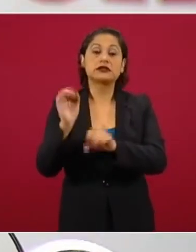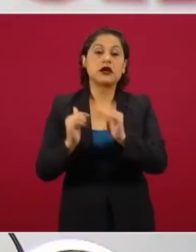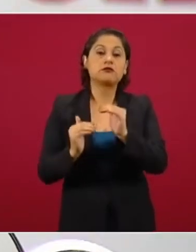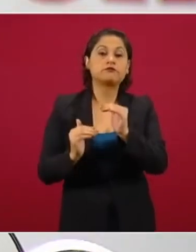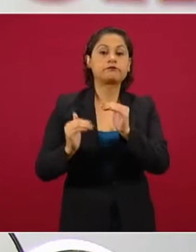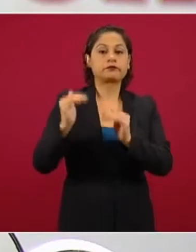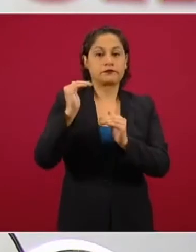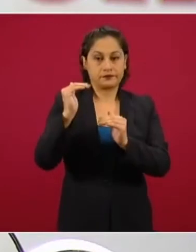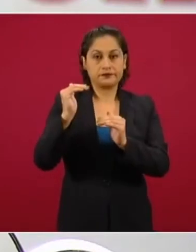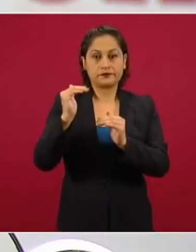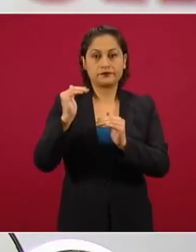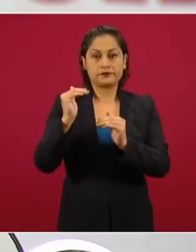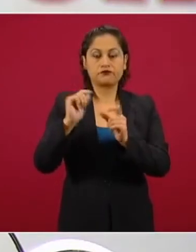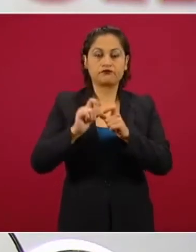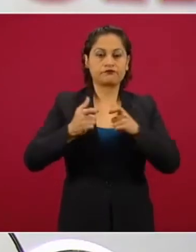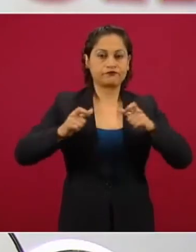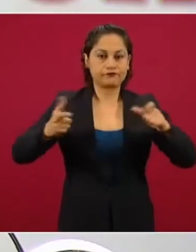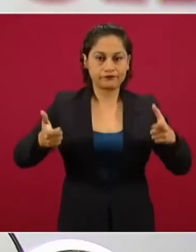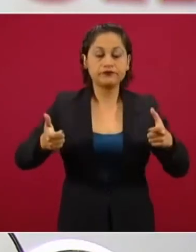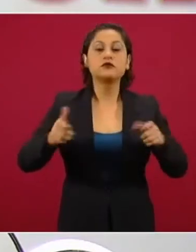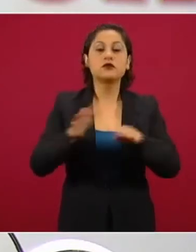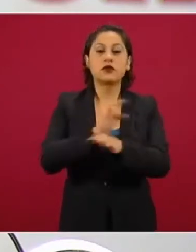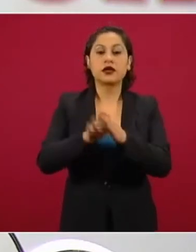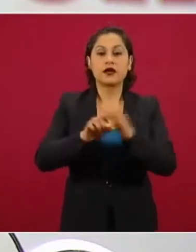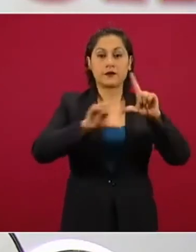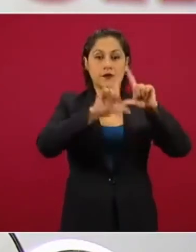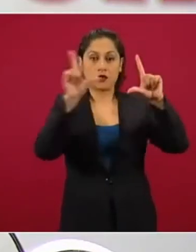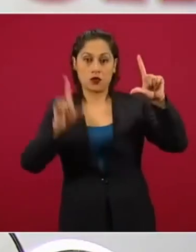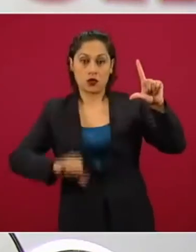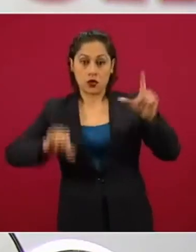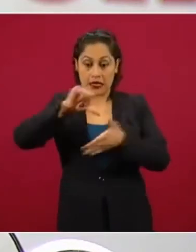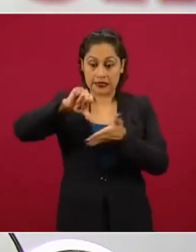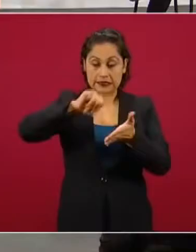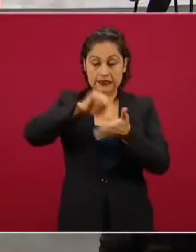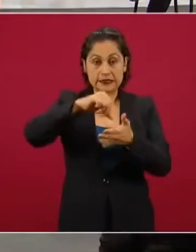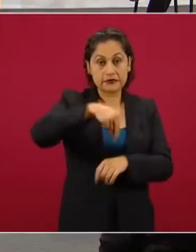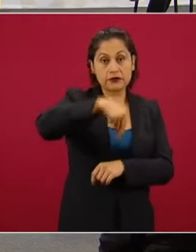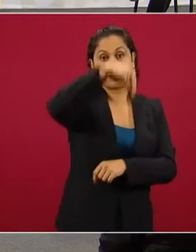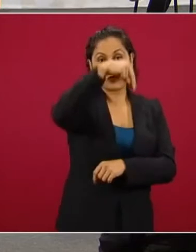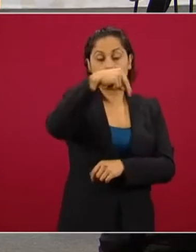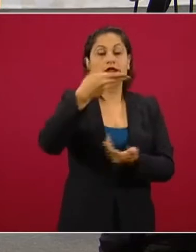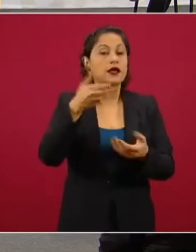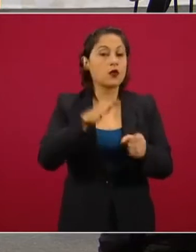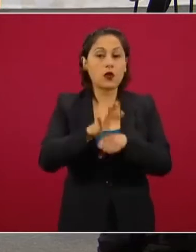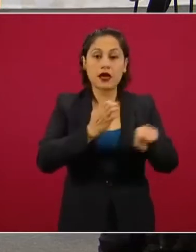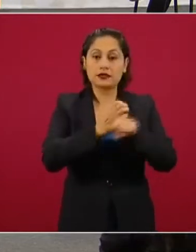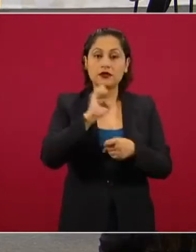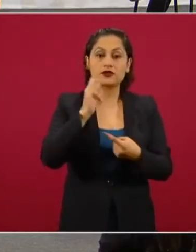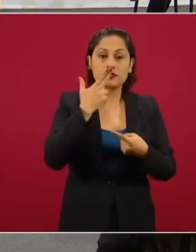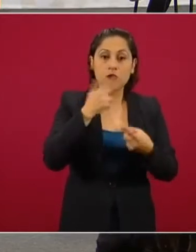Hemos destacado la región centro-norte del país, específicamente Chihuahua, Coahuila, Nuevo